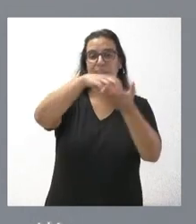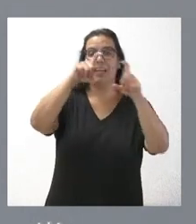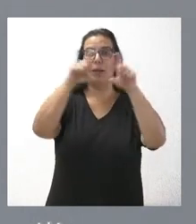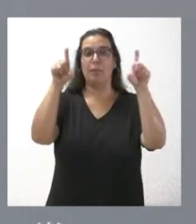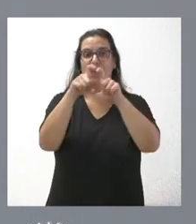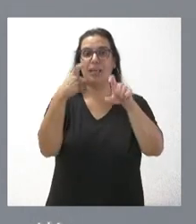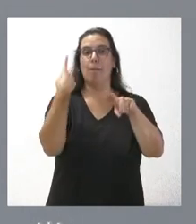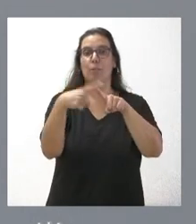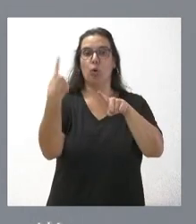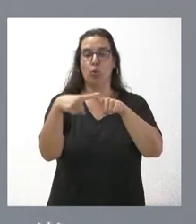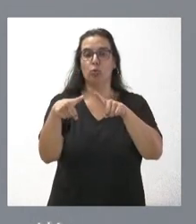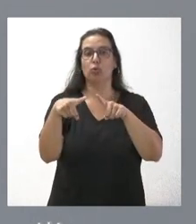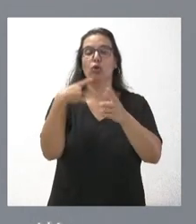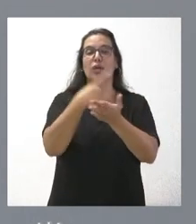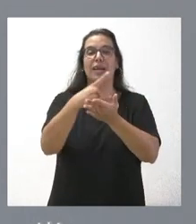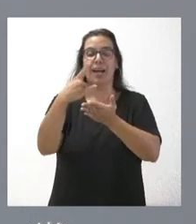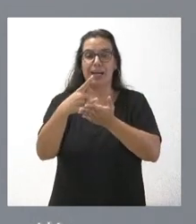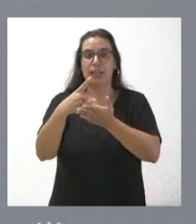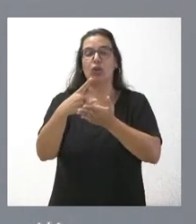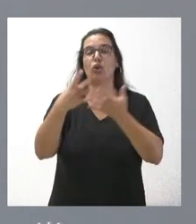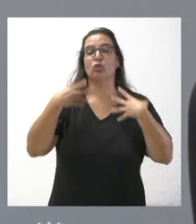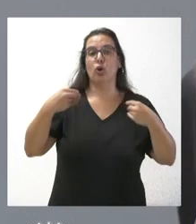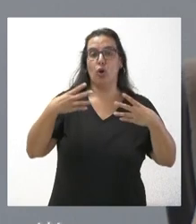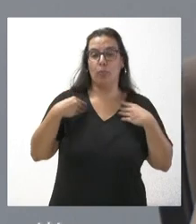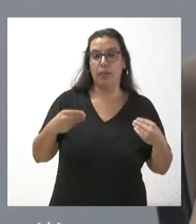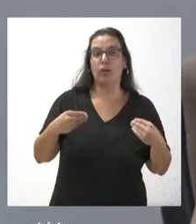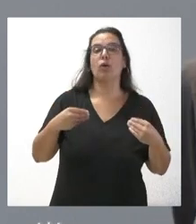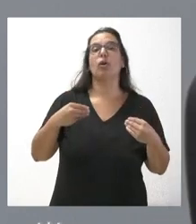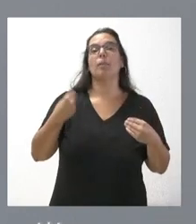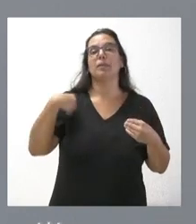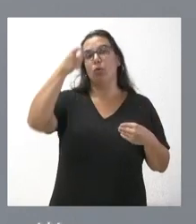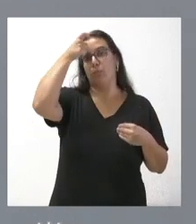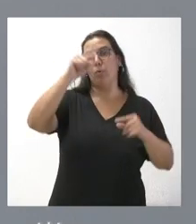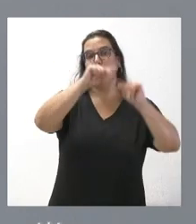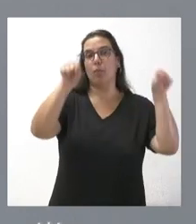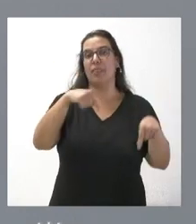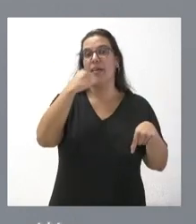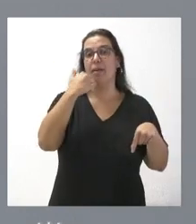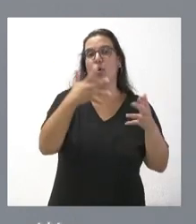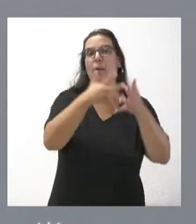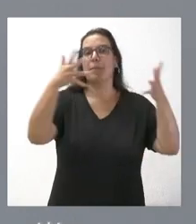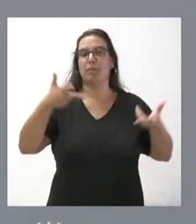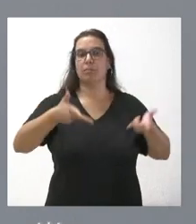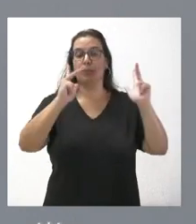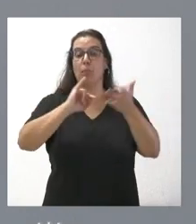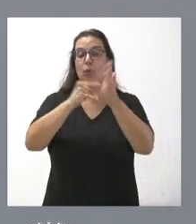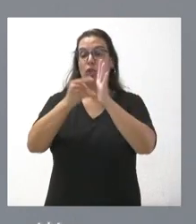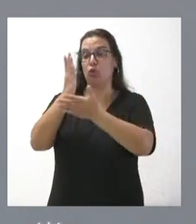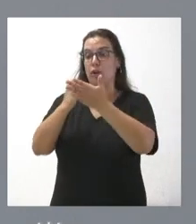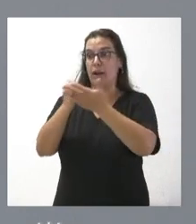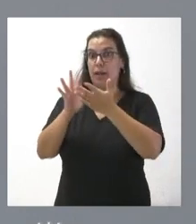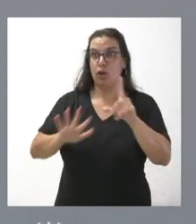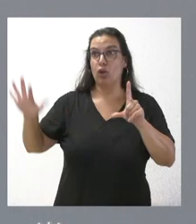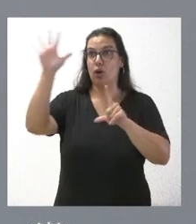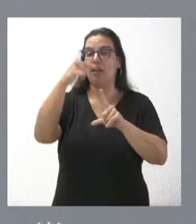Productos Cárnicos Ovino Moralejo Selección en Arcenillas, Zamora. El decreto por el que se aprueba el proyecto regional permite considerar